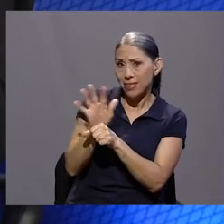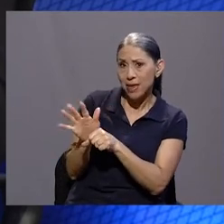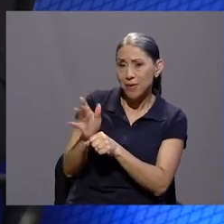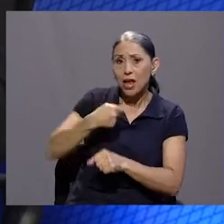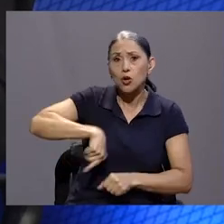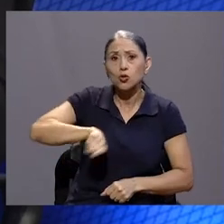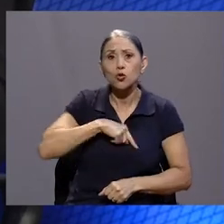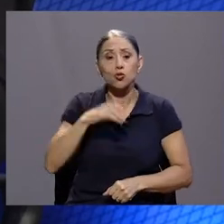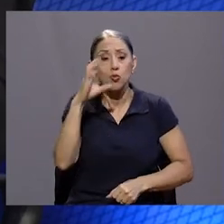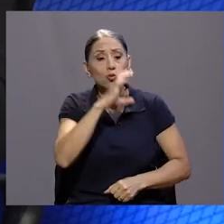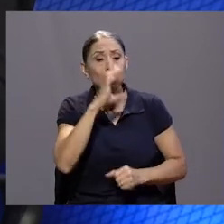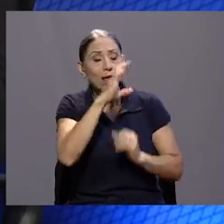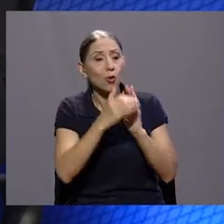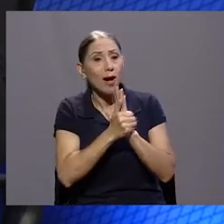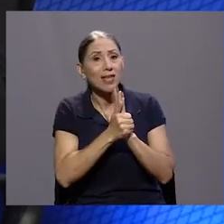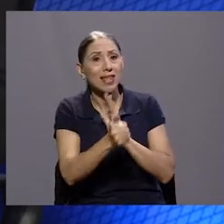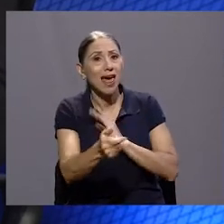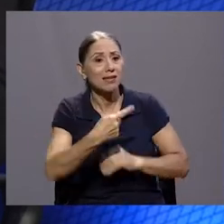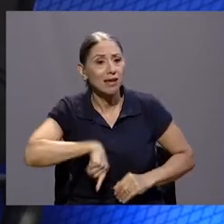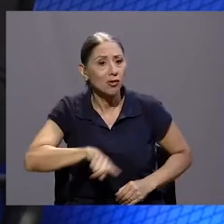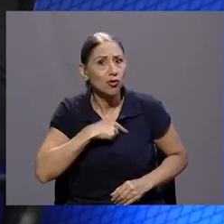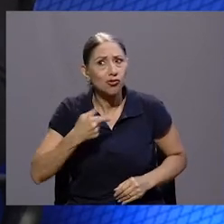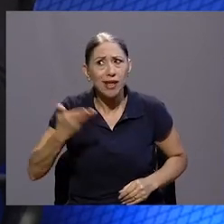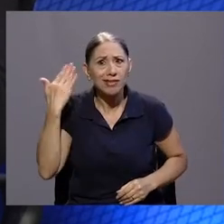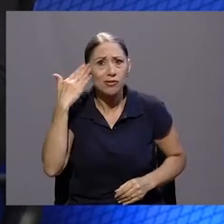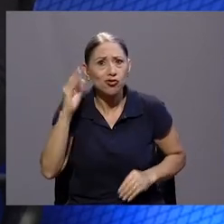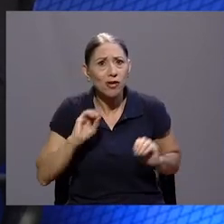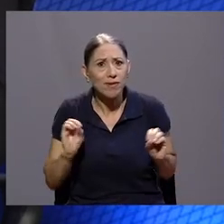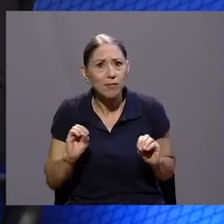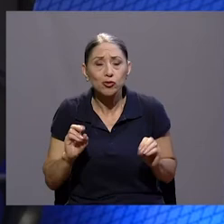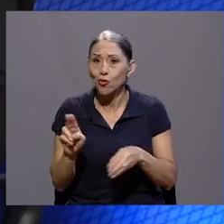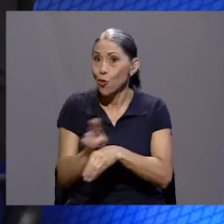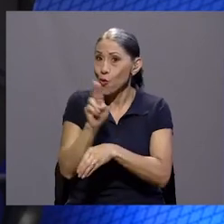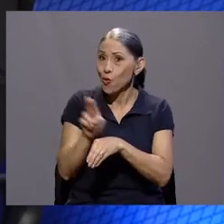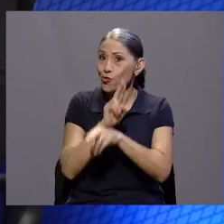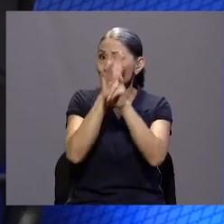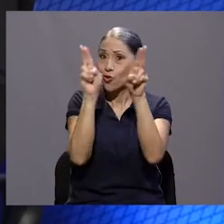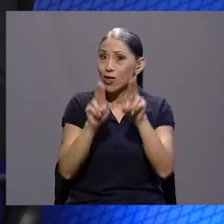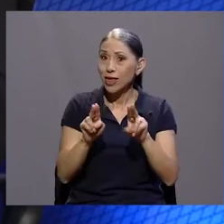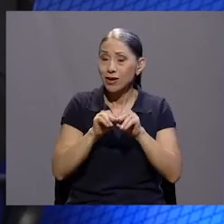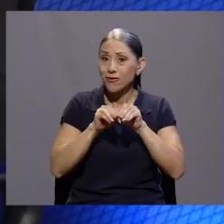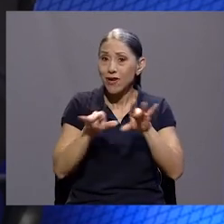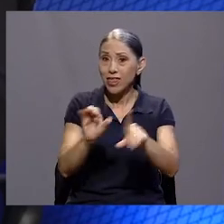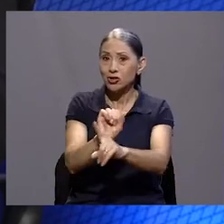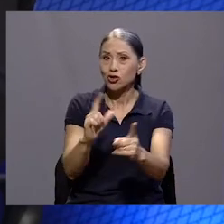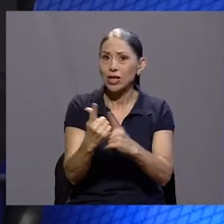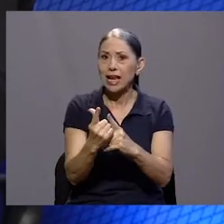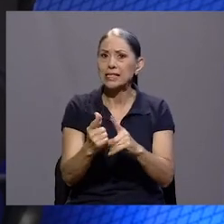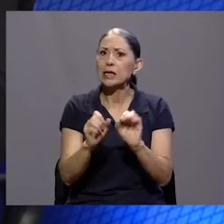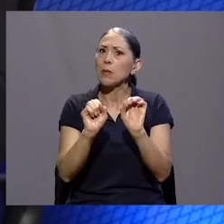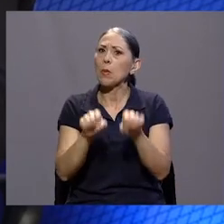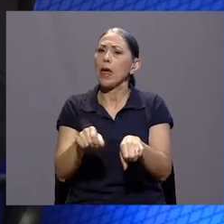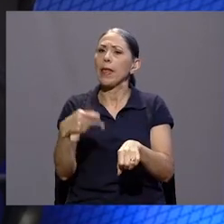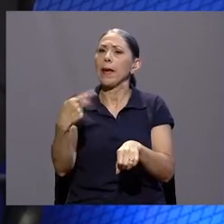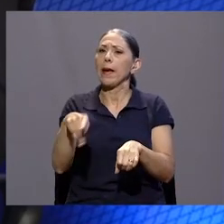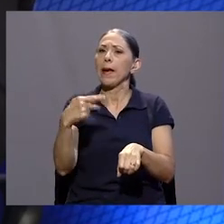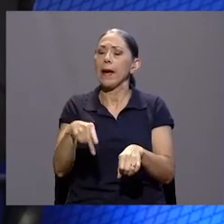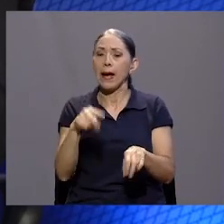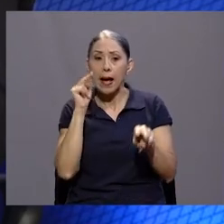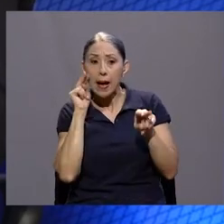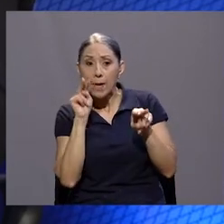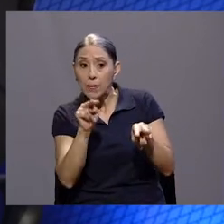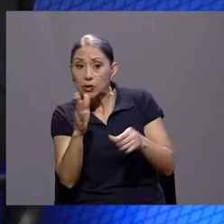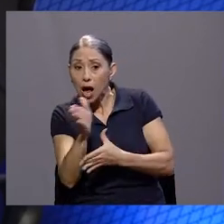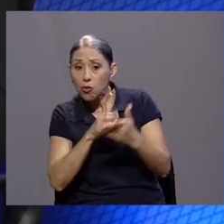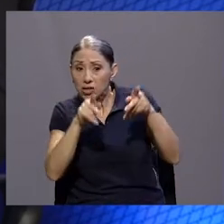o tal vez habilidades que desconocemos que teníamos entonces el uso de redes sociales puede ser un arma de doble filo porque nos encontramos con discursos de